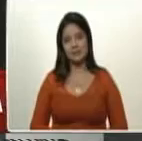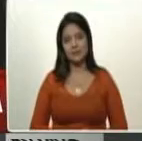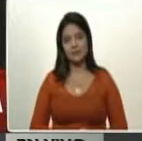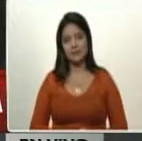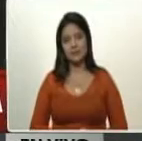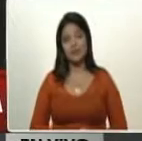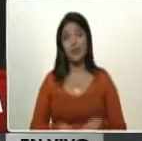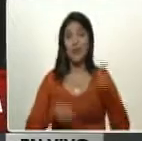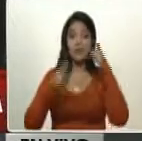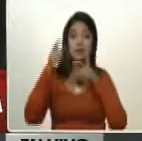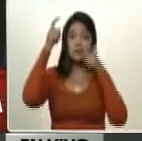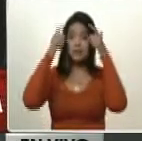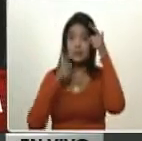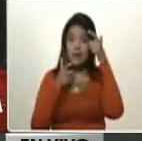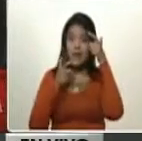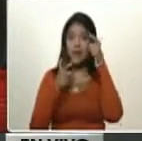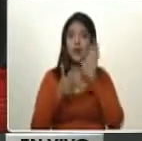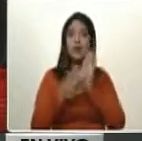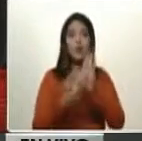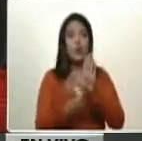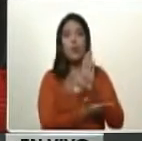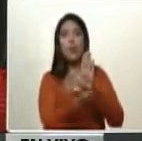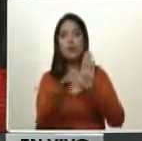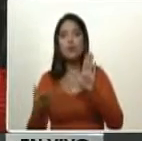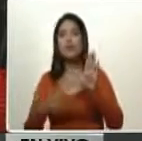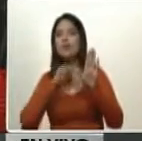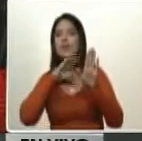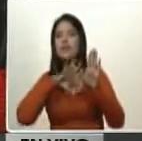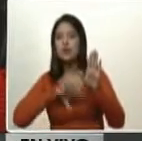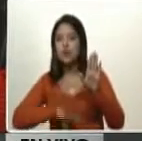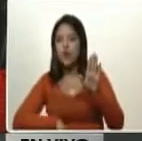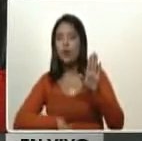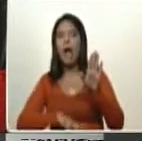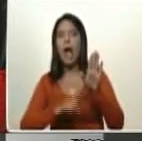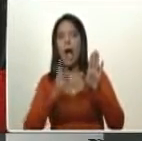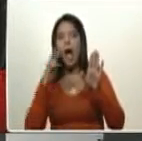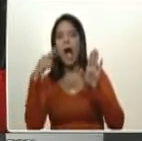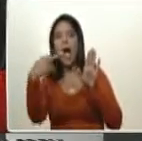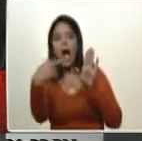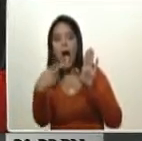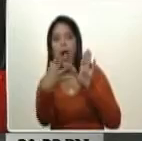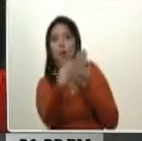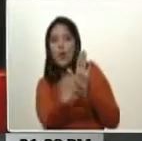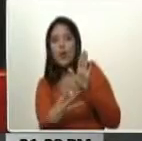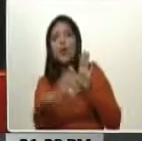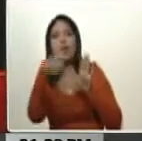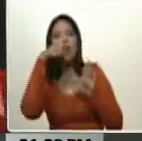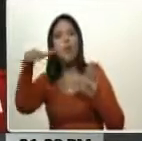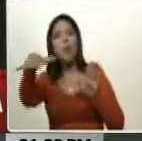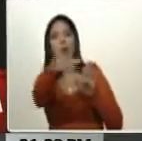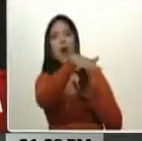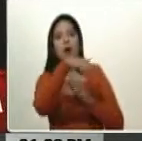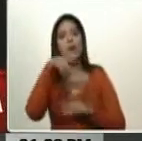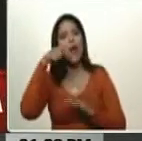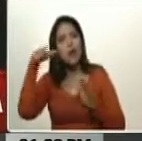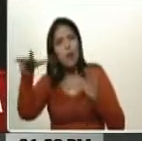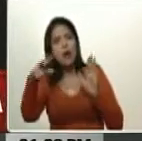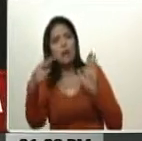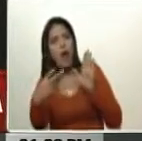que Chávez nos mostró una historia que era espejo de un pueblo, una historia donde el pueblo se